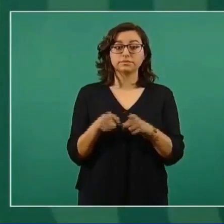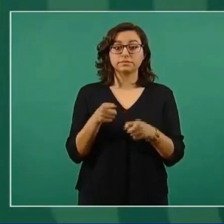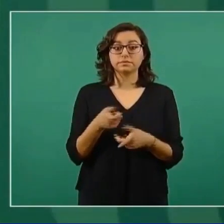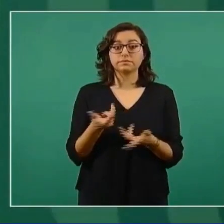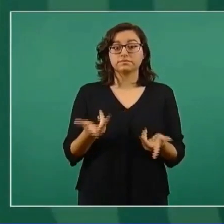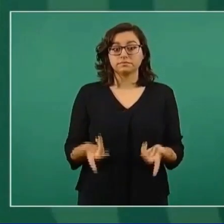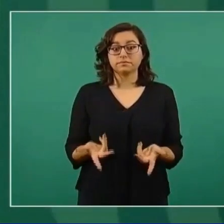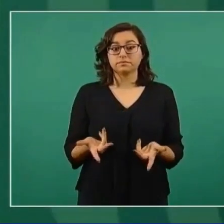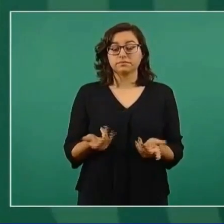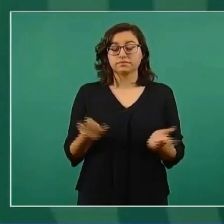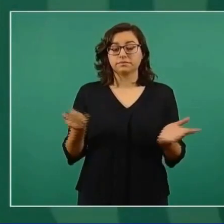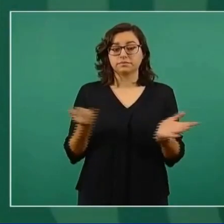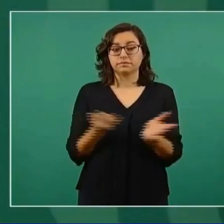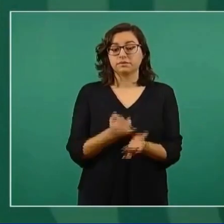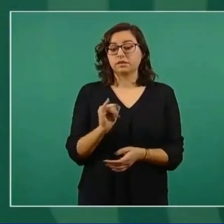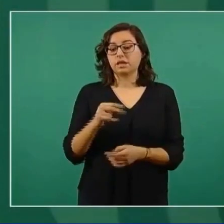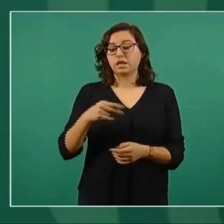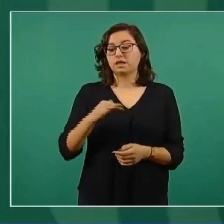significa inflación.